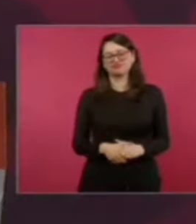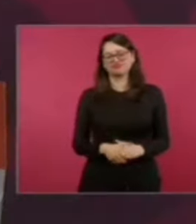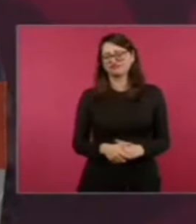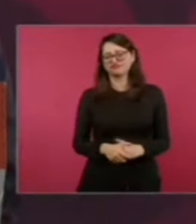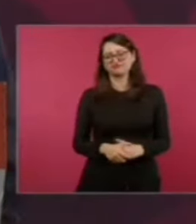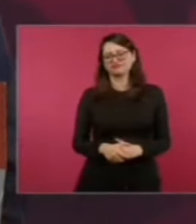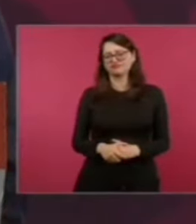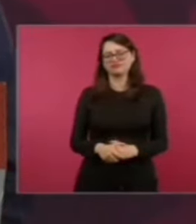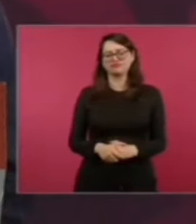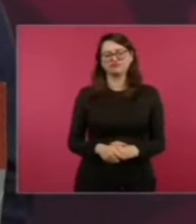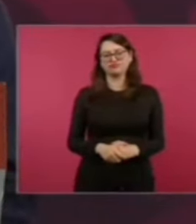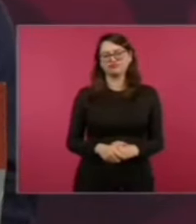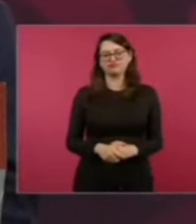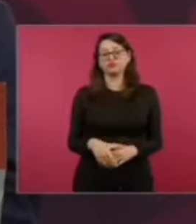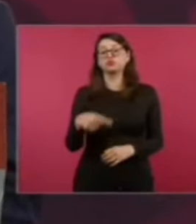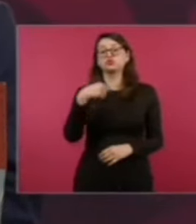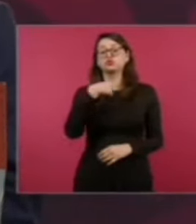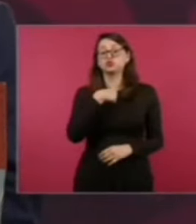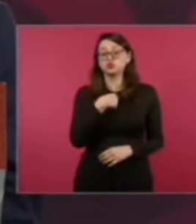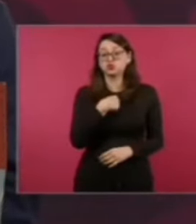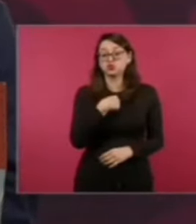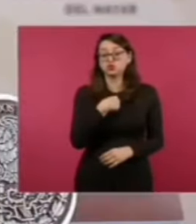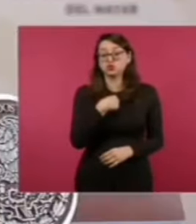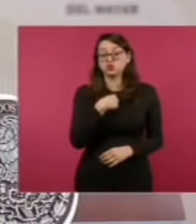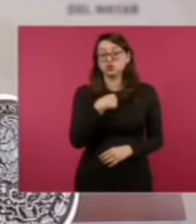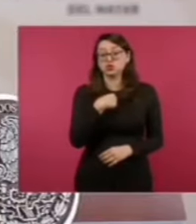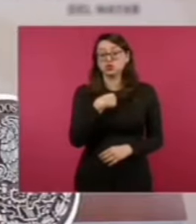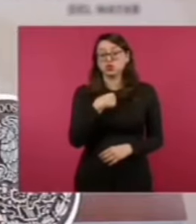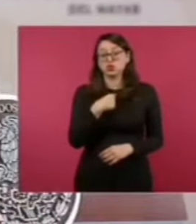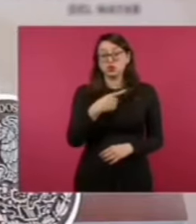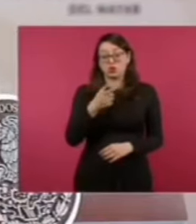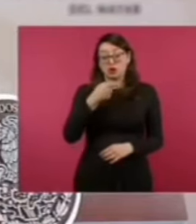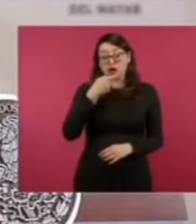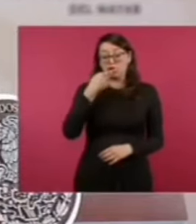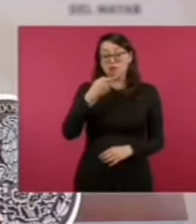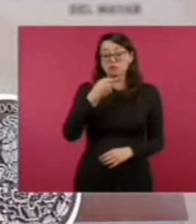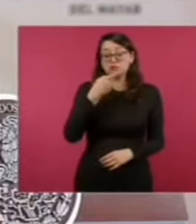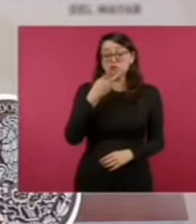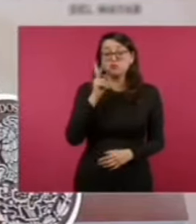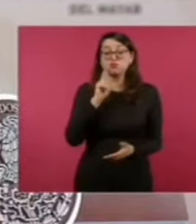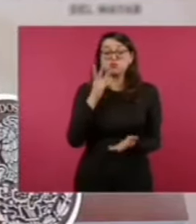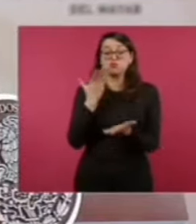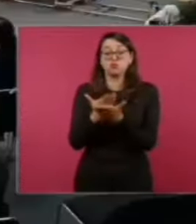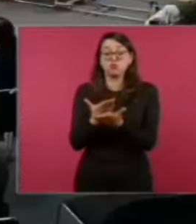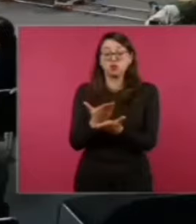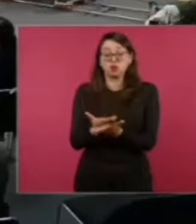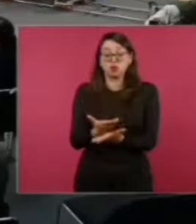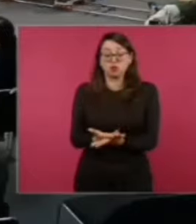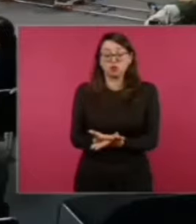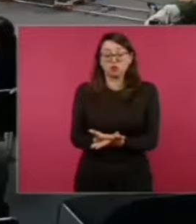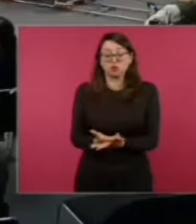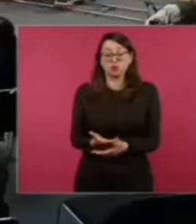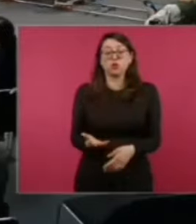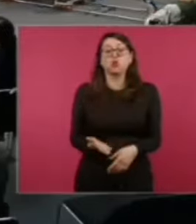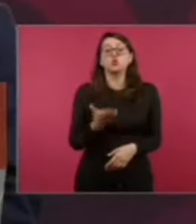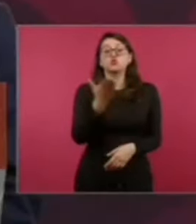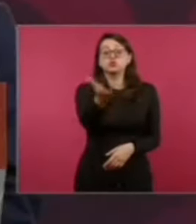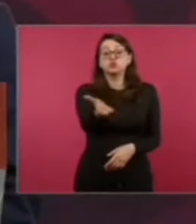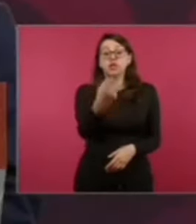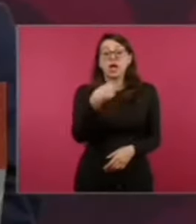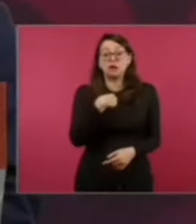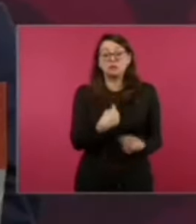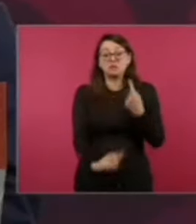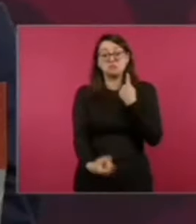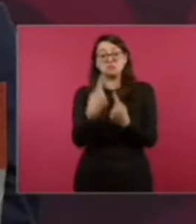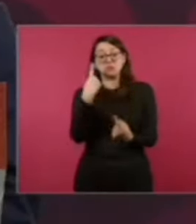decir. Porque no Que cuando sugerí. hablo es porque tengo pruebas. Bueno, a mí me ha calumniado 3 veces. ¿Quién? ¿Usted?